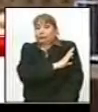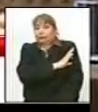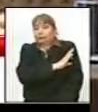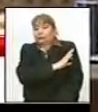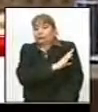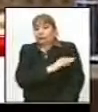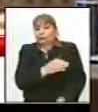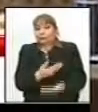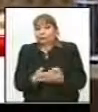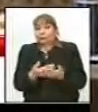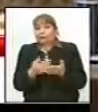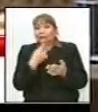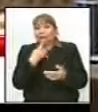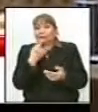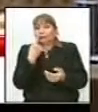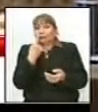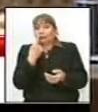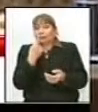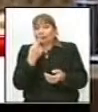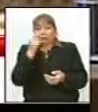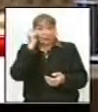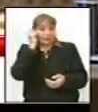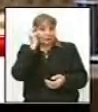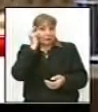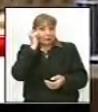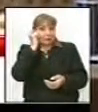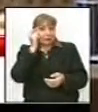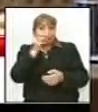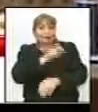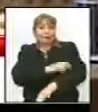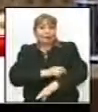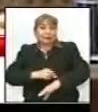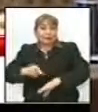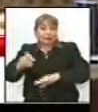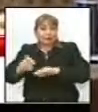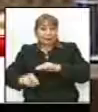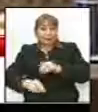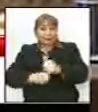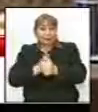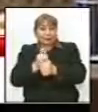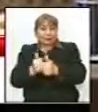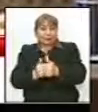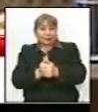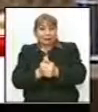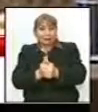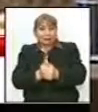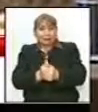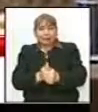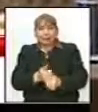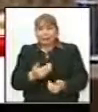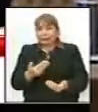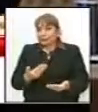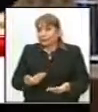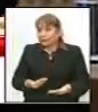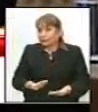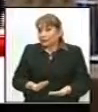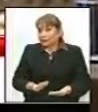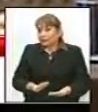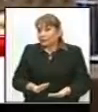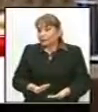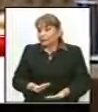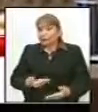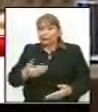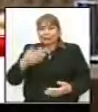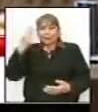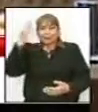que es una persona que tiene como profesión perseguir el delito, entonces, y hacer en el